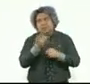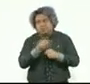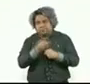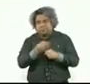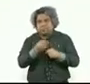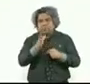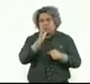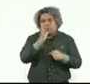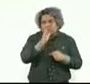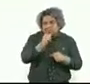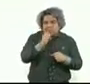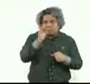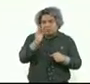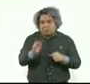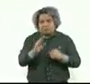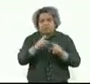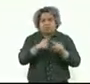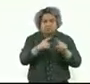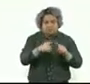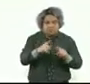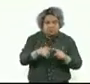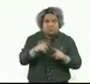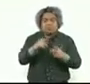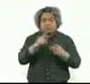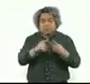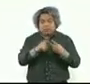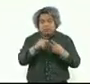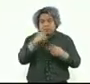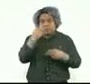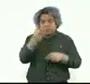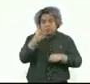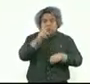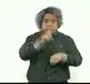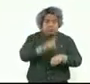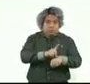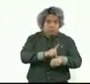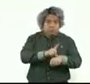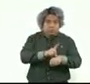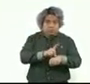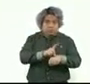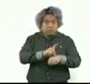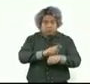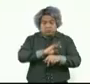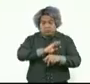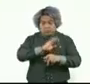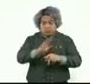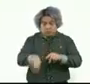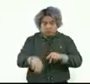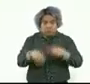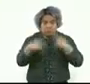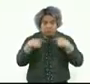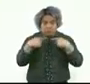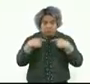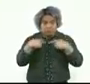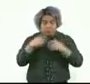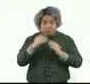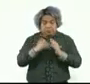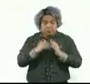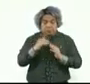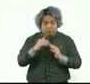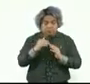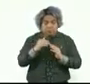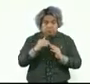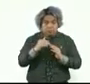más bien confirmar la próxima semana, pero que les puedo adelantar, es que llevamos 3 días en los cuales dejó de crecer la tendencia de casos